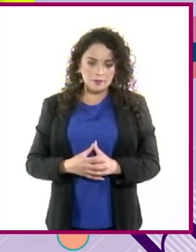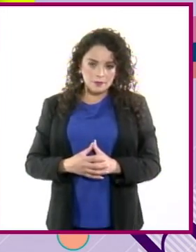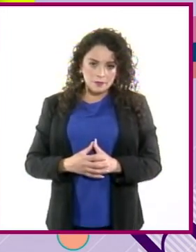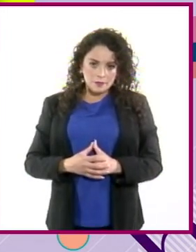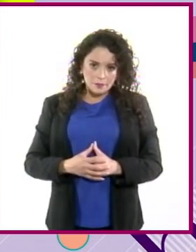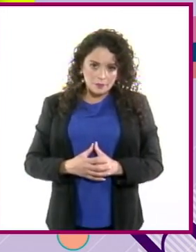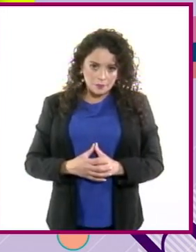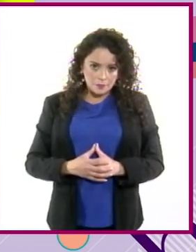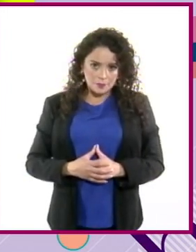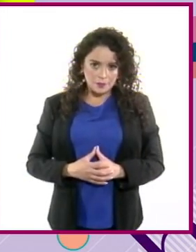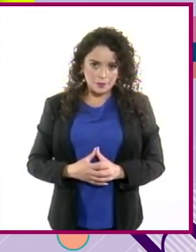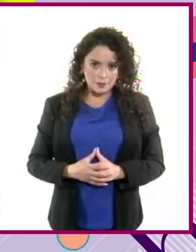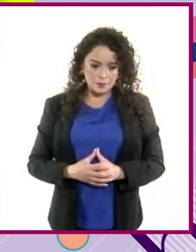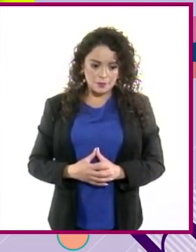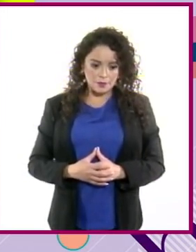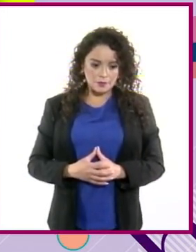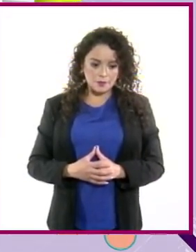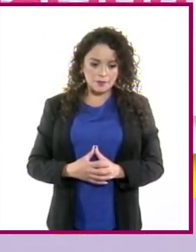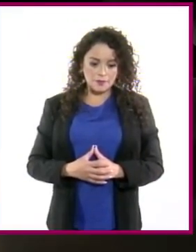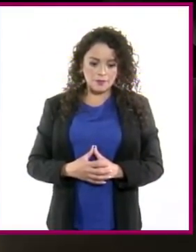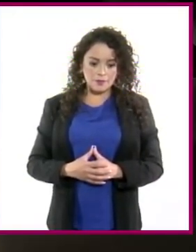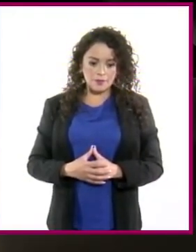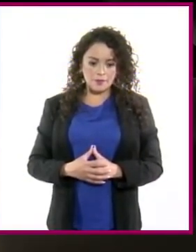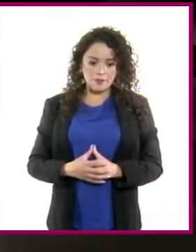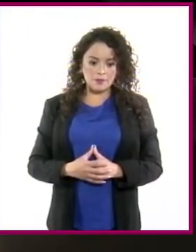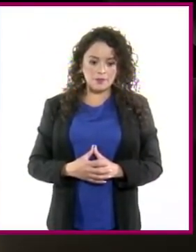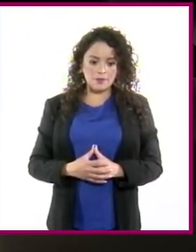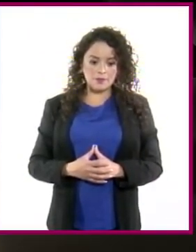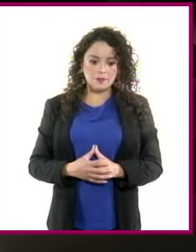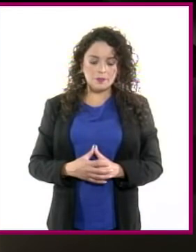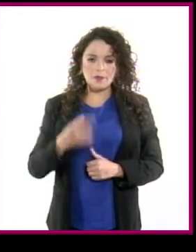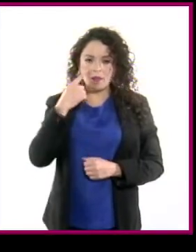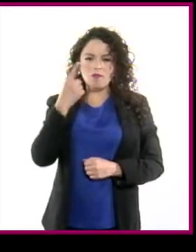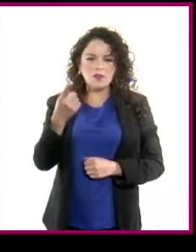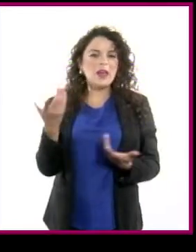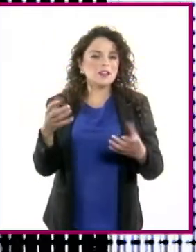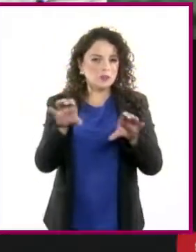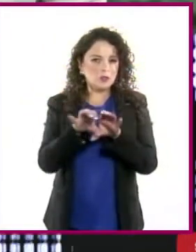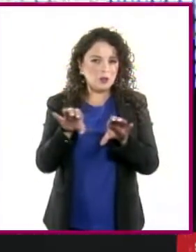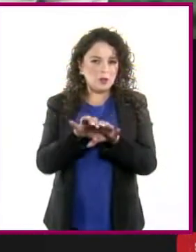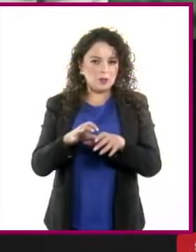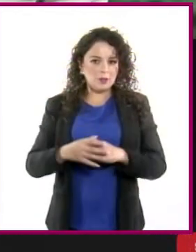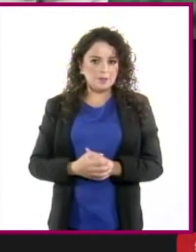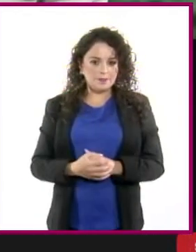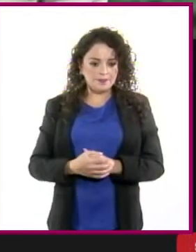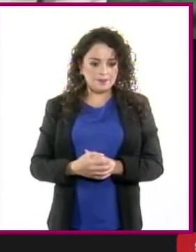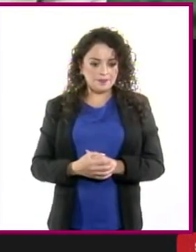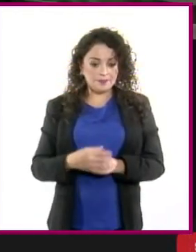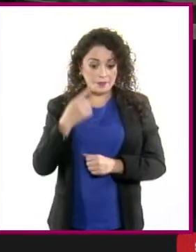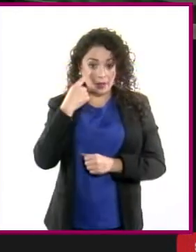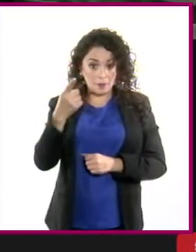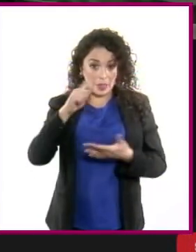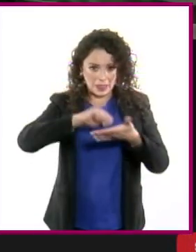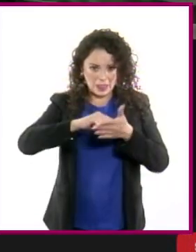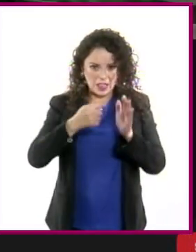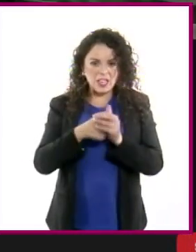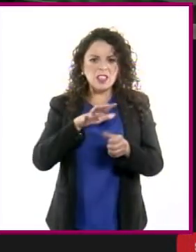C. Determinación de sentidos. Veamos cómo. Técnica.